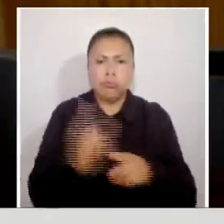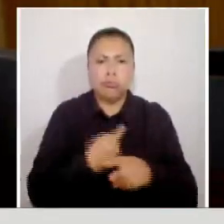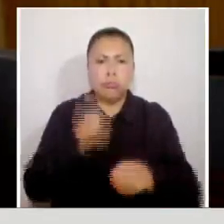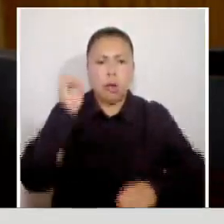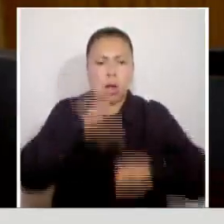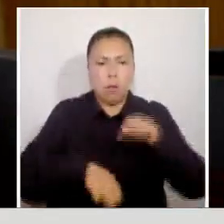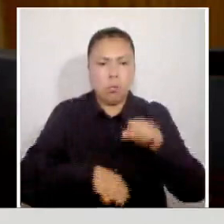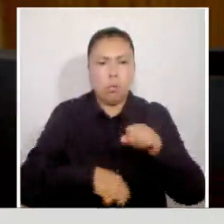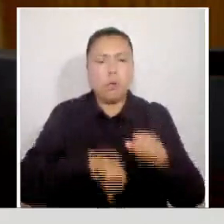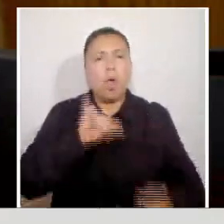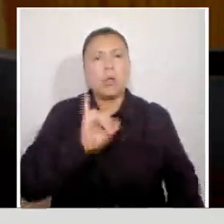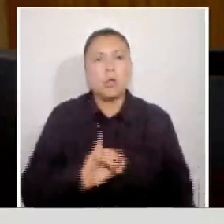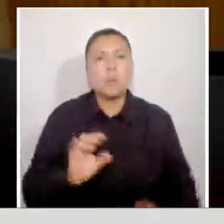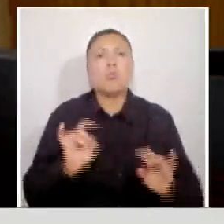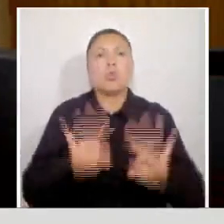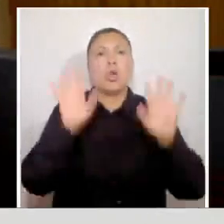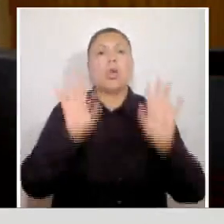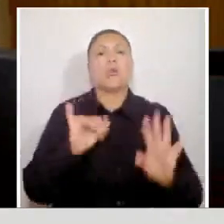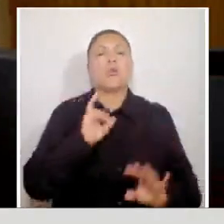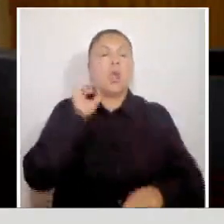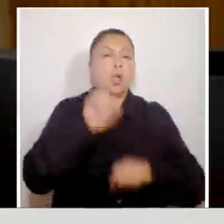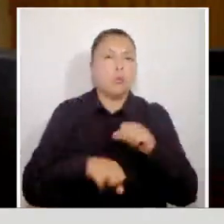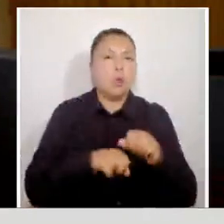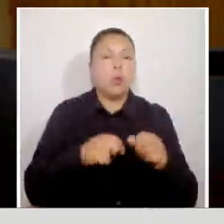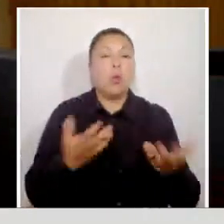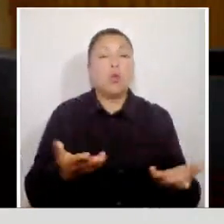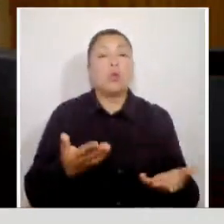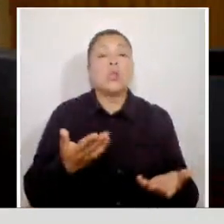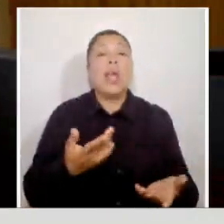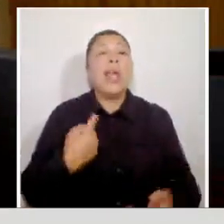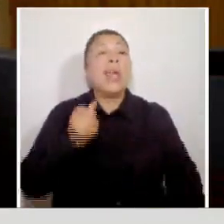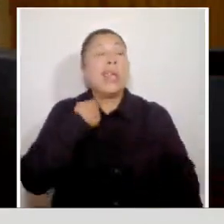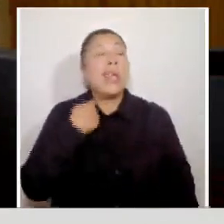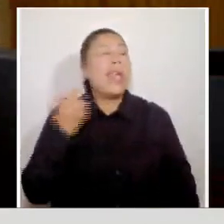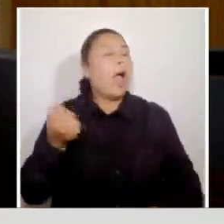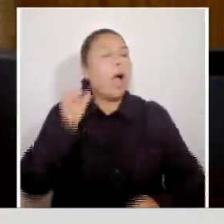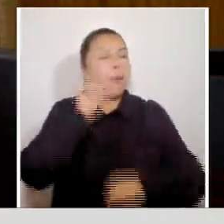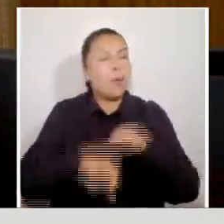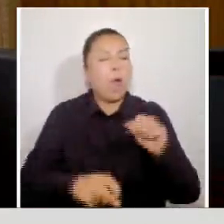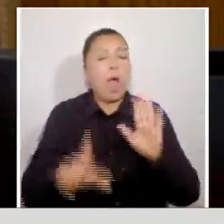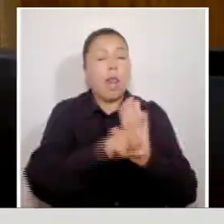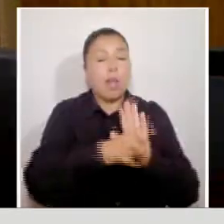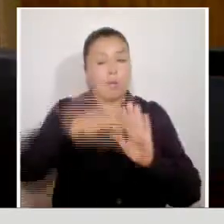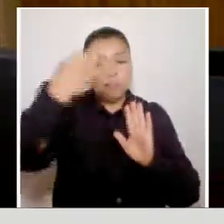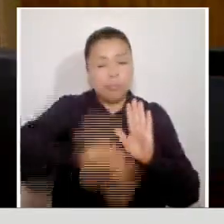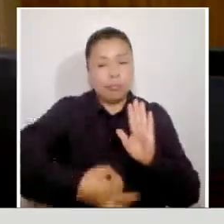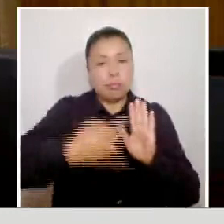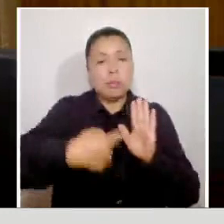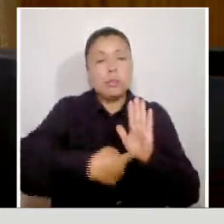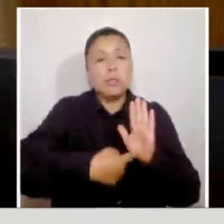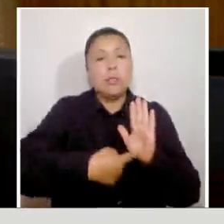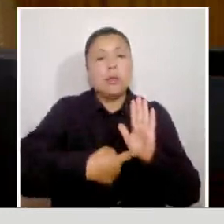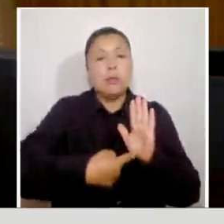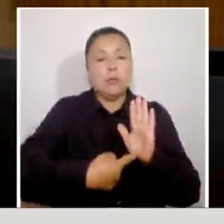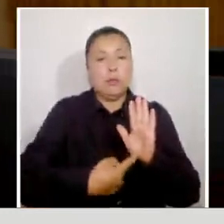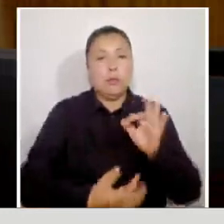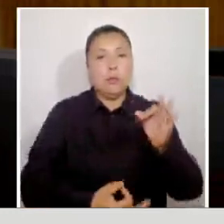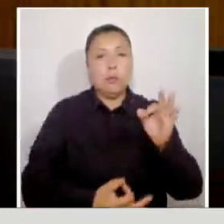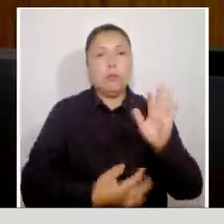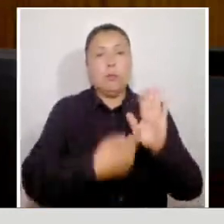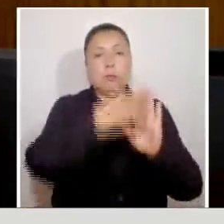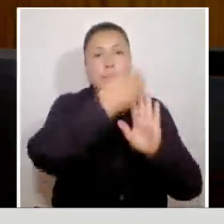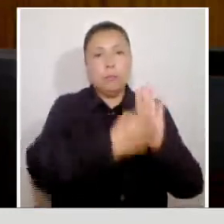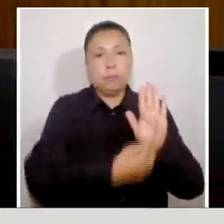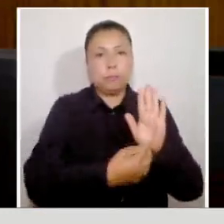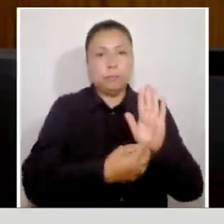así ocurre porque lo que se aprobaría es legitimar un instrumento que deja en la